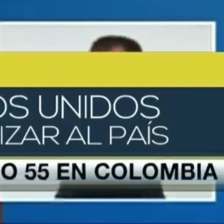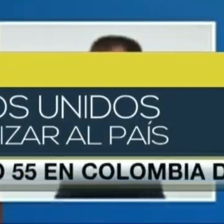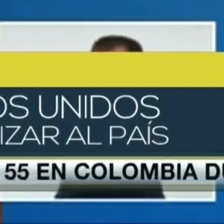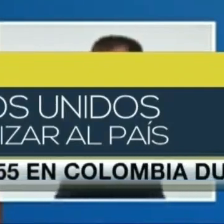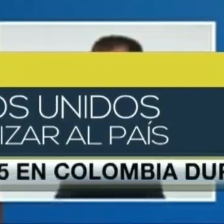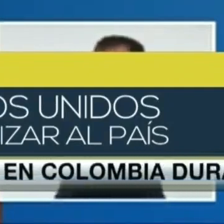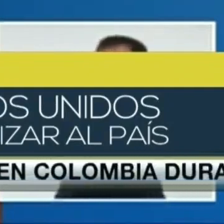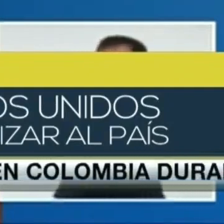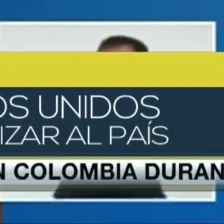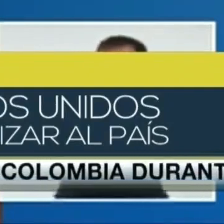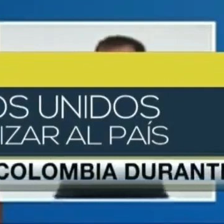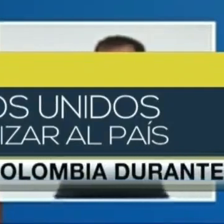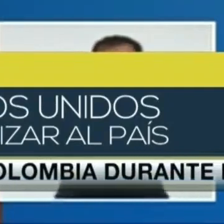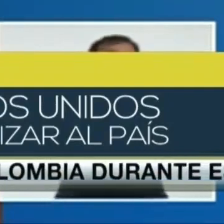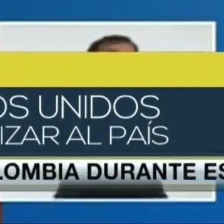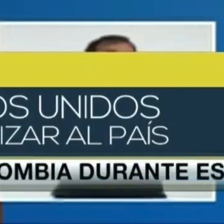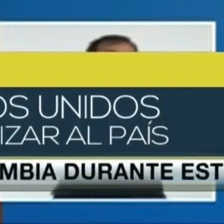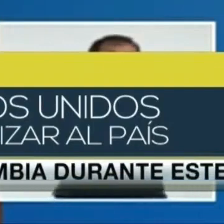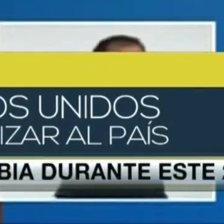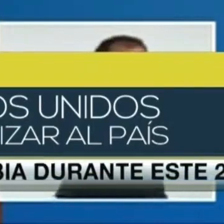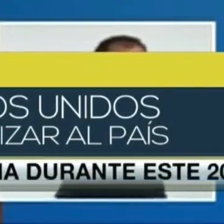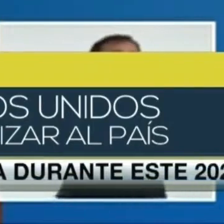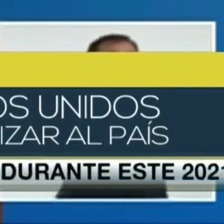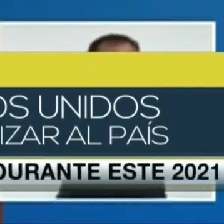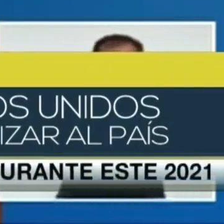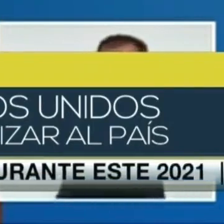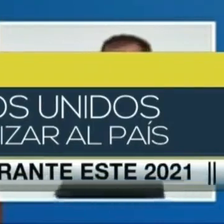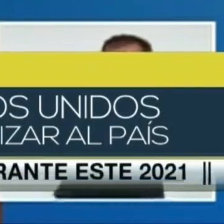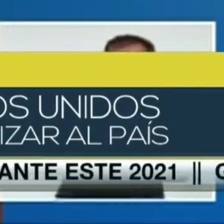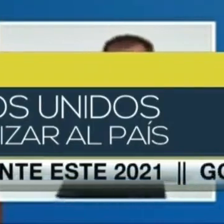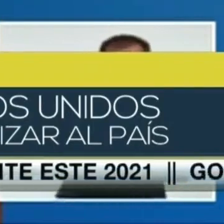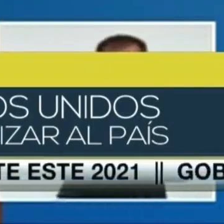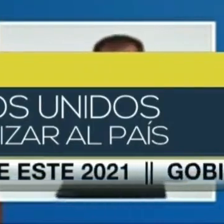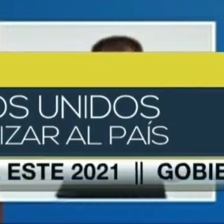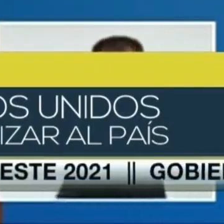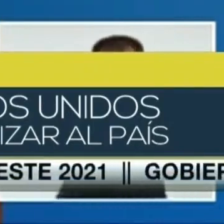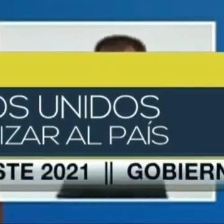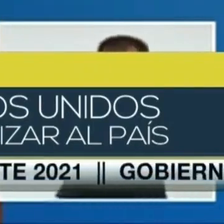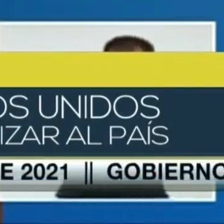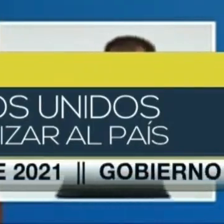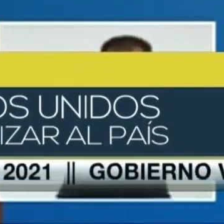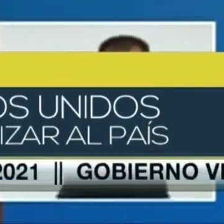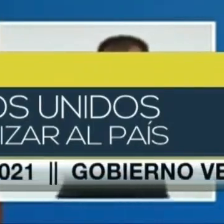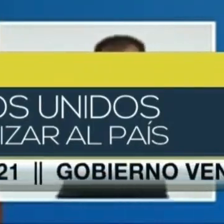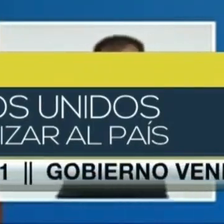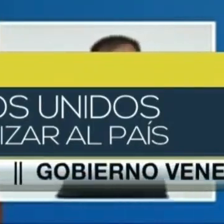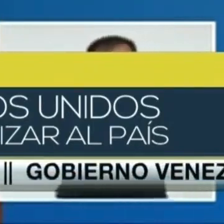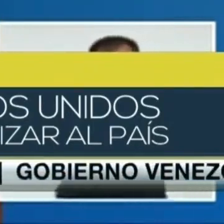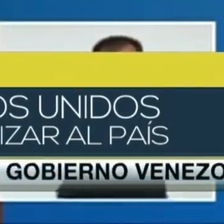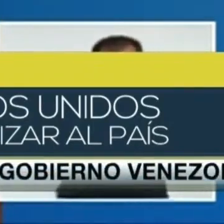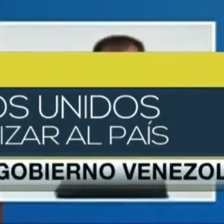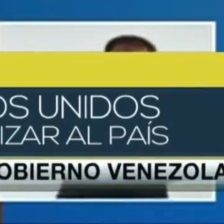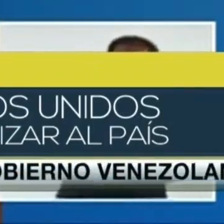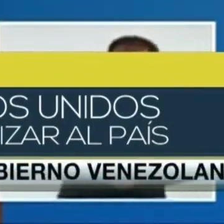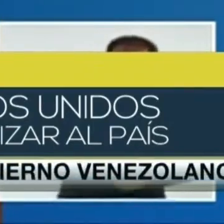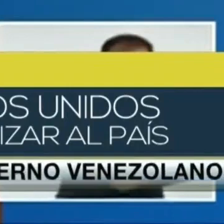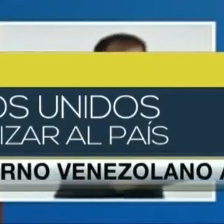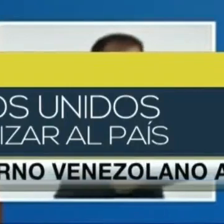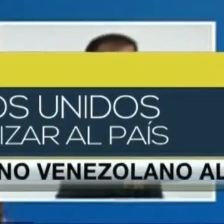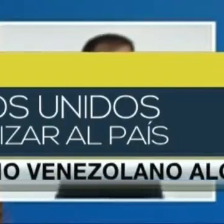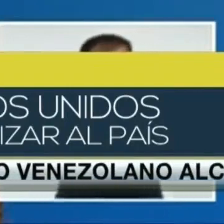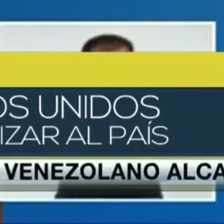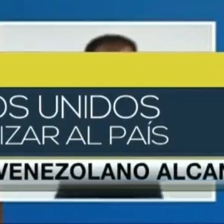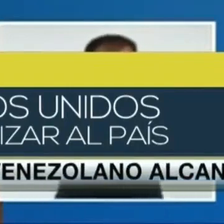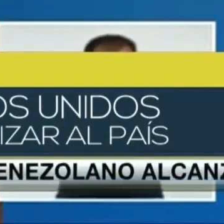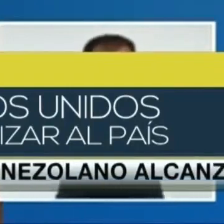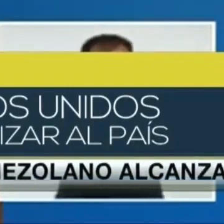europeos en el día de hoy, a los que reconozco profundamente molestos con esta situación y